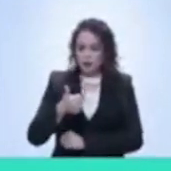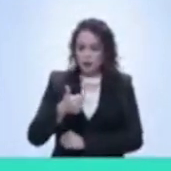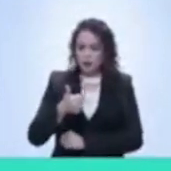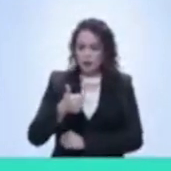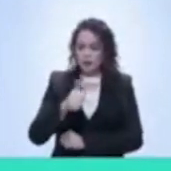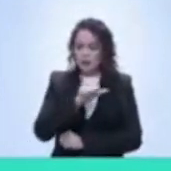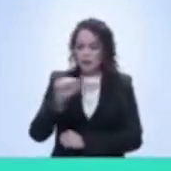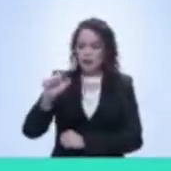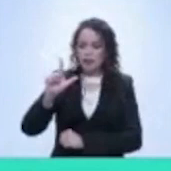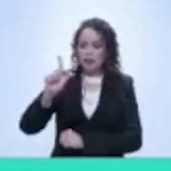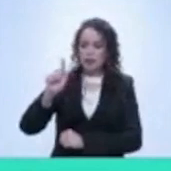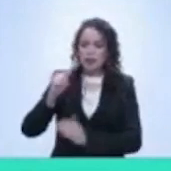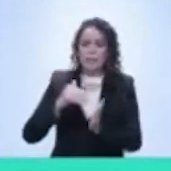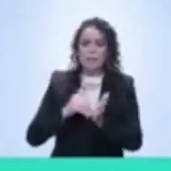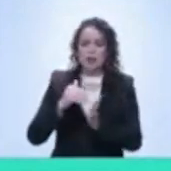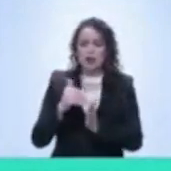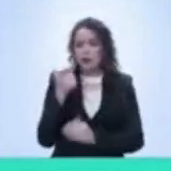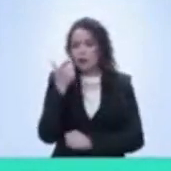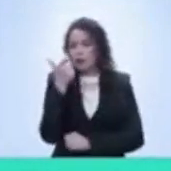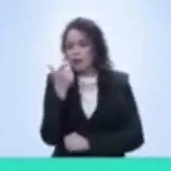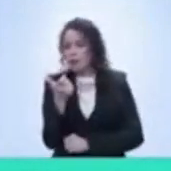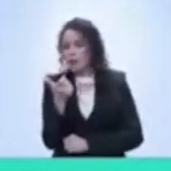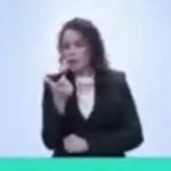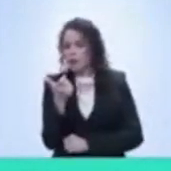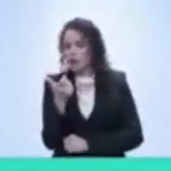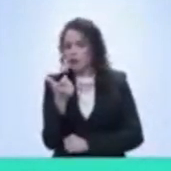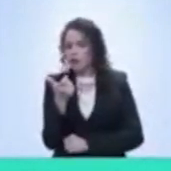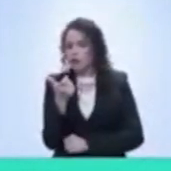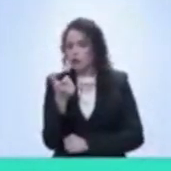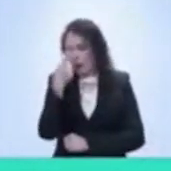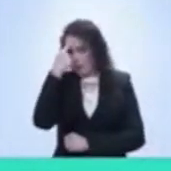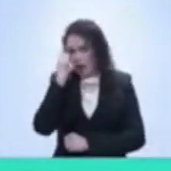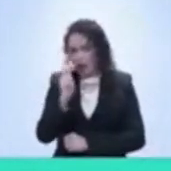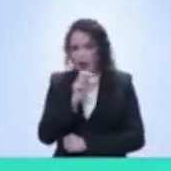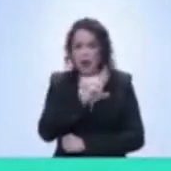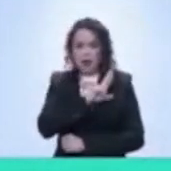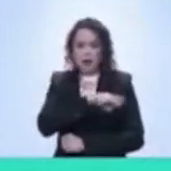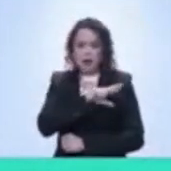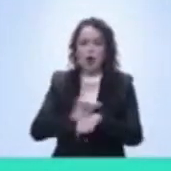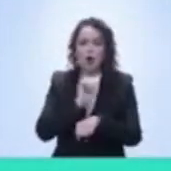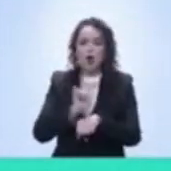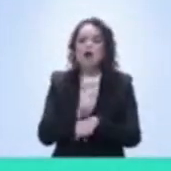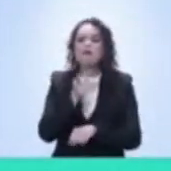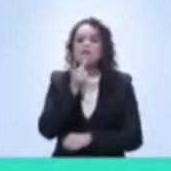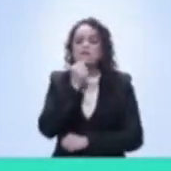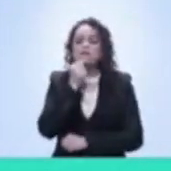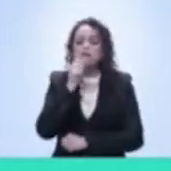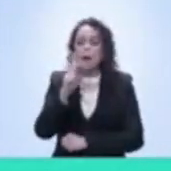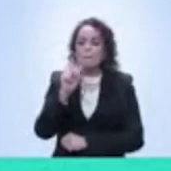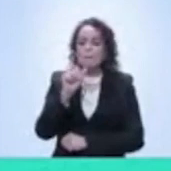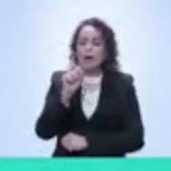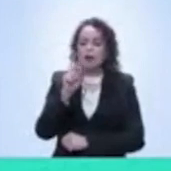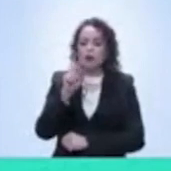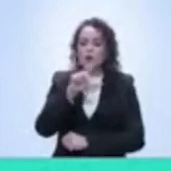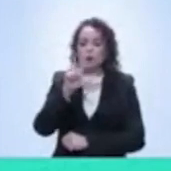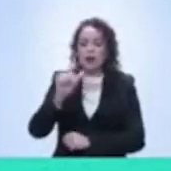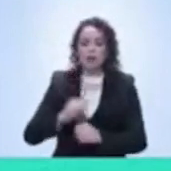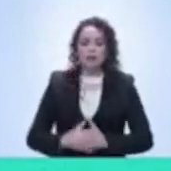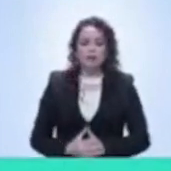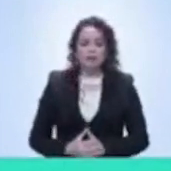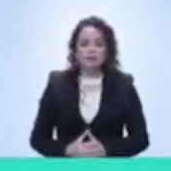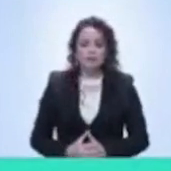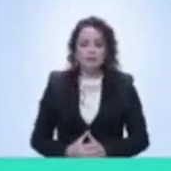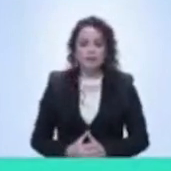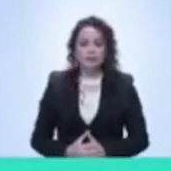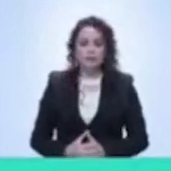670 millones de pesos por la renta de 1.500 patrullas a tal efecto retiro lo siguiente o sea de